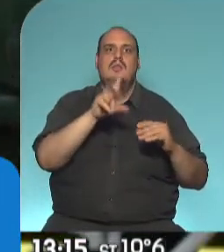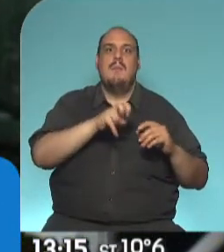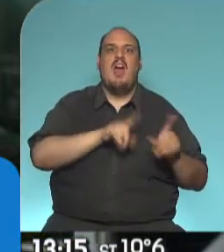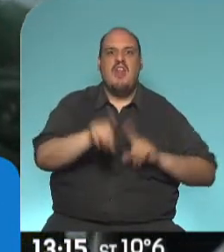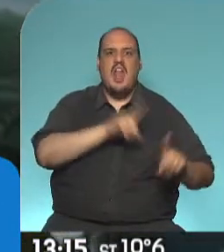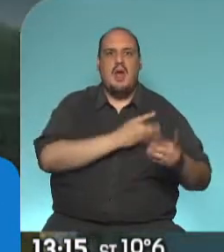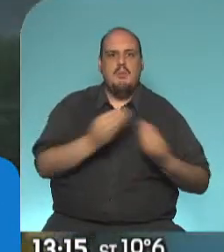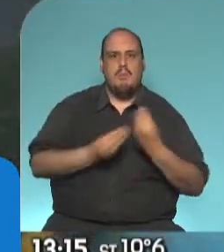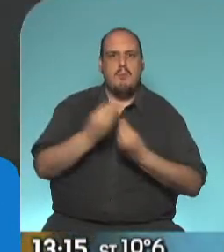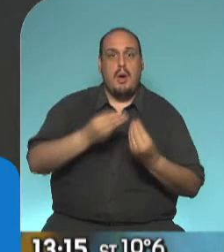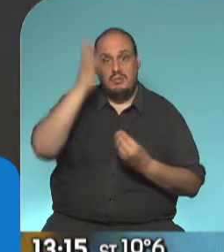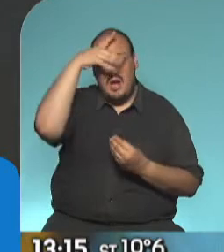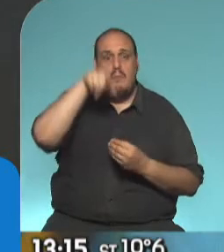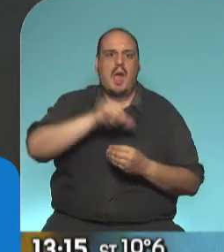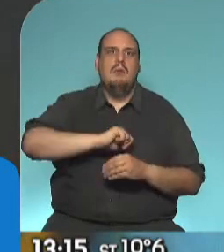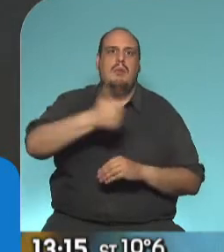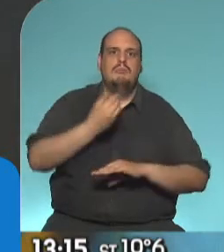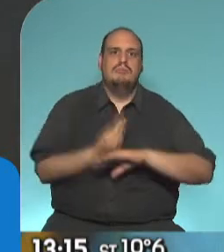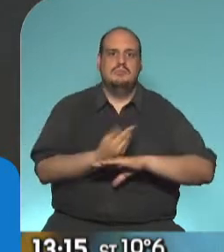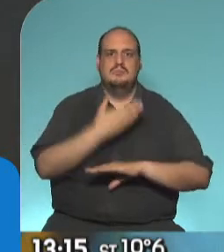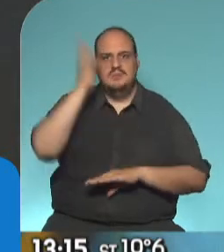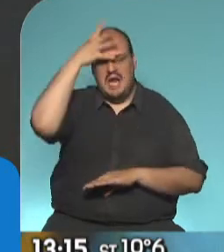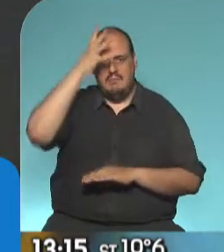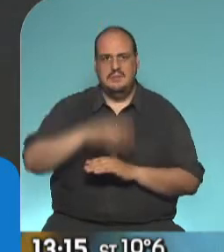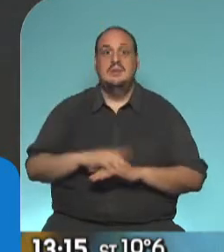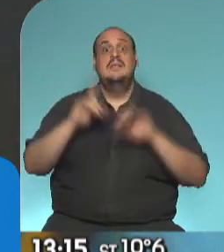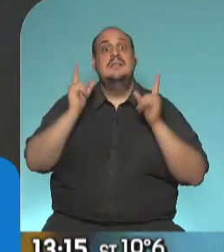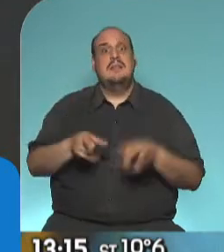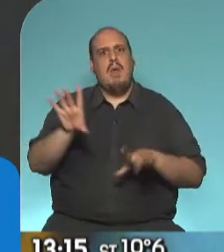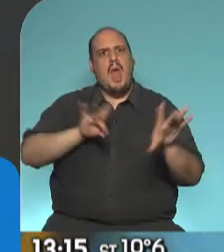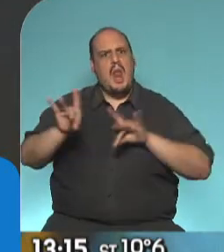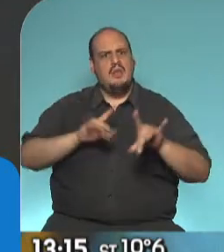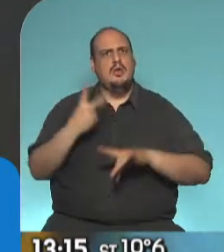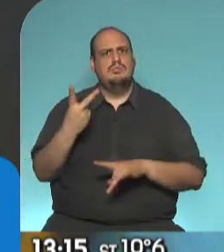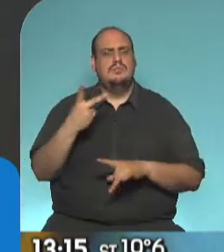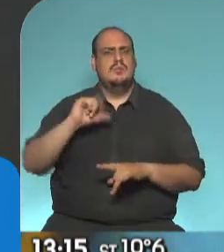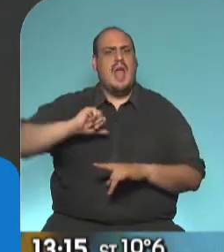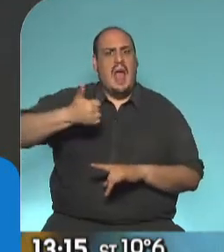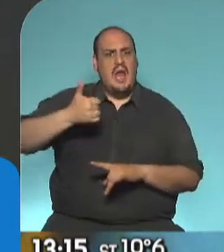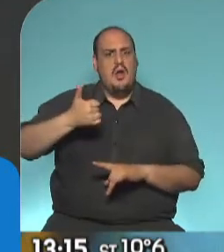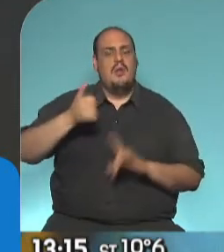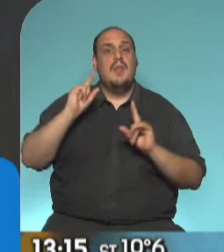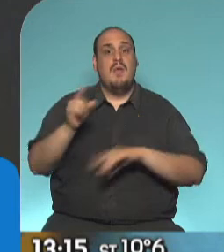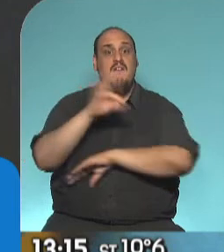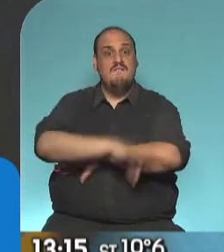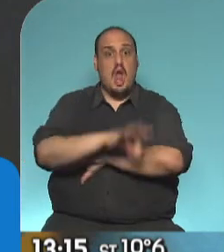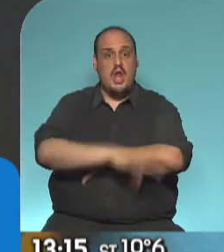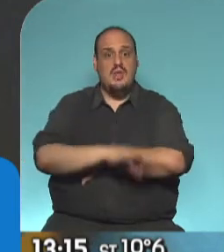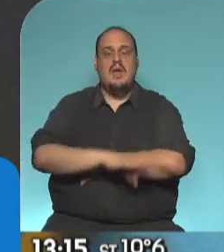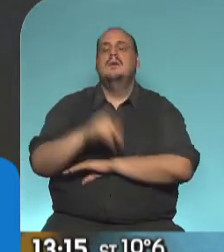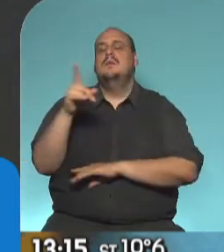digo, es particularmente interesante porque en las últimas 2 elecciones el candidato que ganó también Florida, salvo la elección